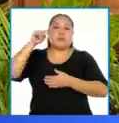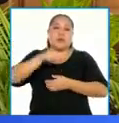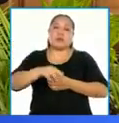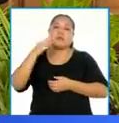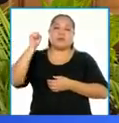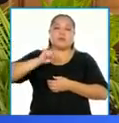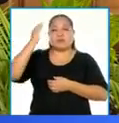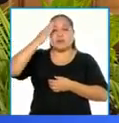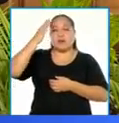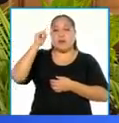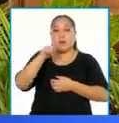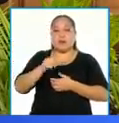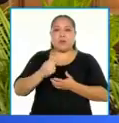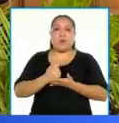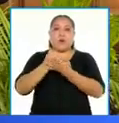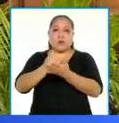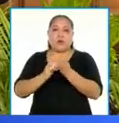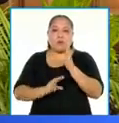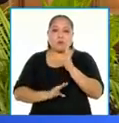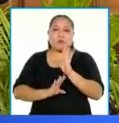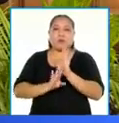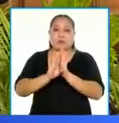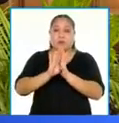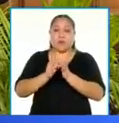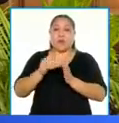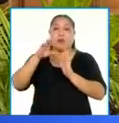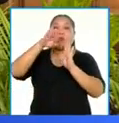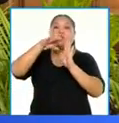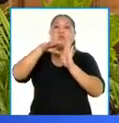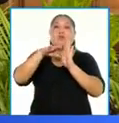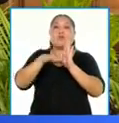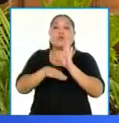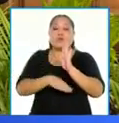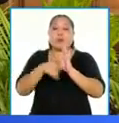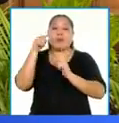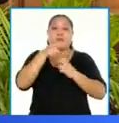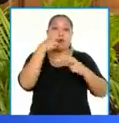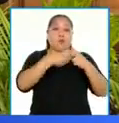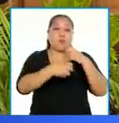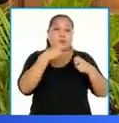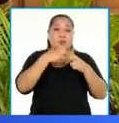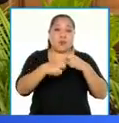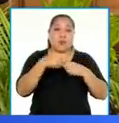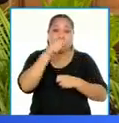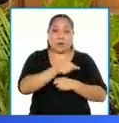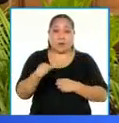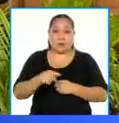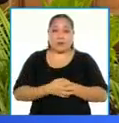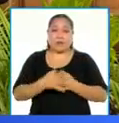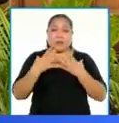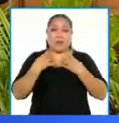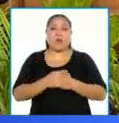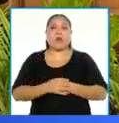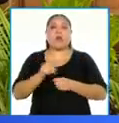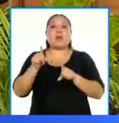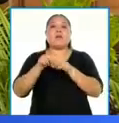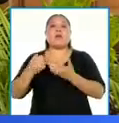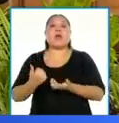va a ir progresivamente reduciendo esta presión y, por supuesto, favoreciendo